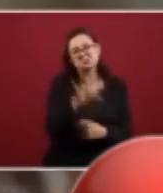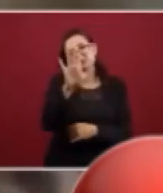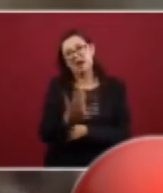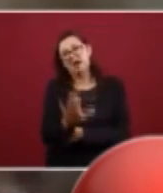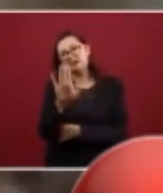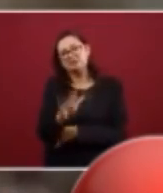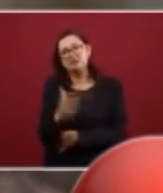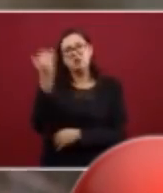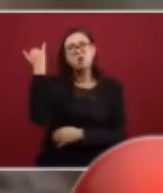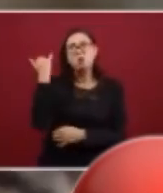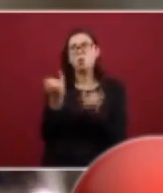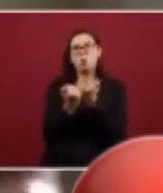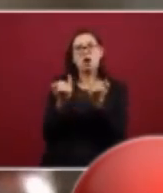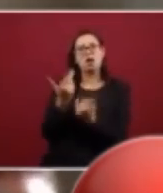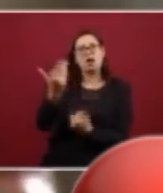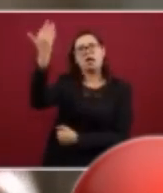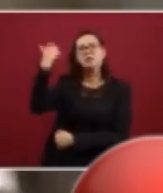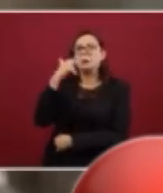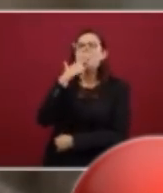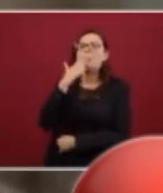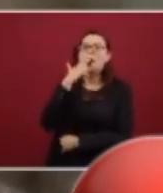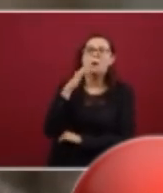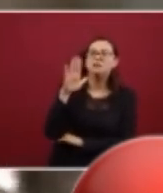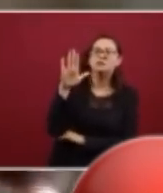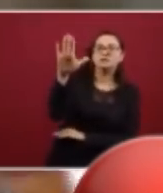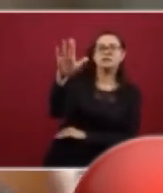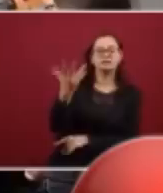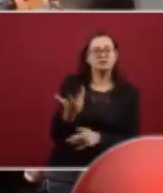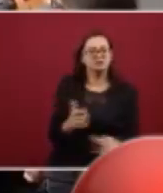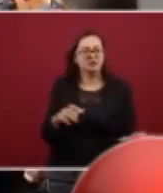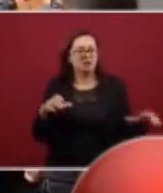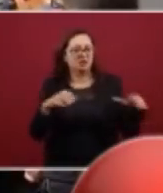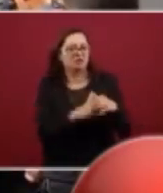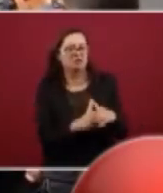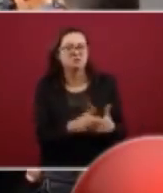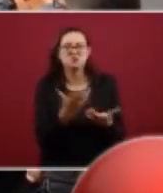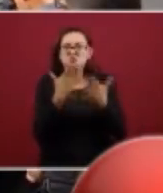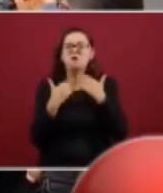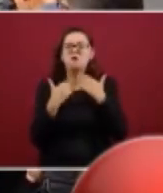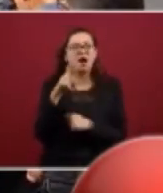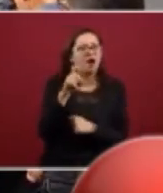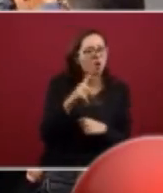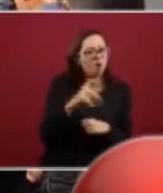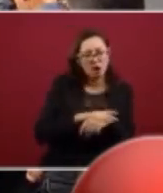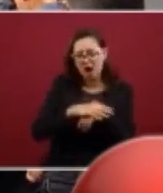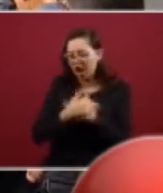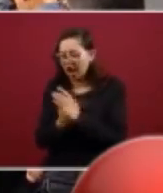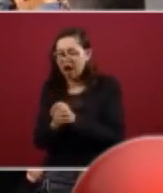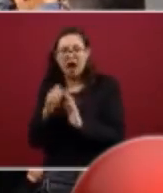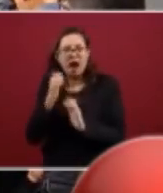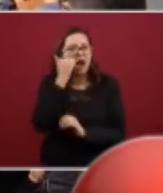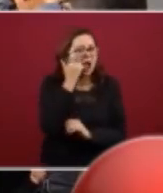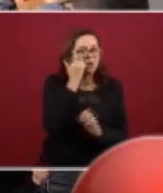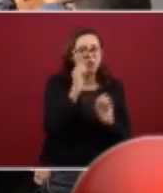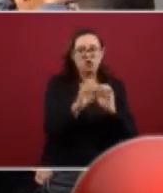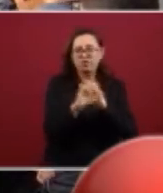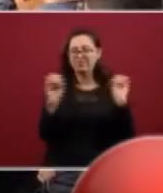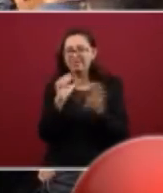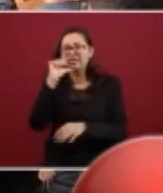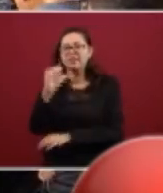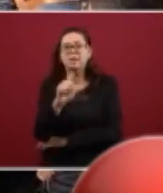algunos políticos, en donde no hay ni agua ni jabón para lavarse las manos, en donde les tienen prendidas las 24 horas del día la